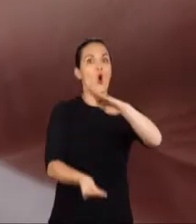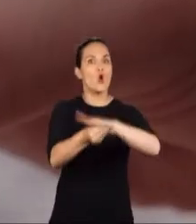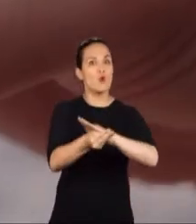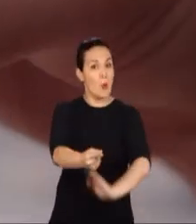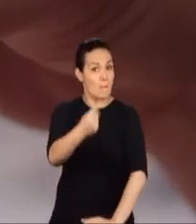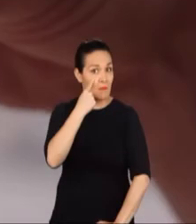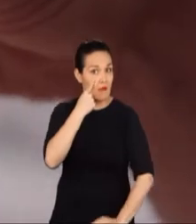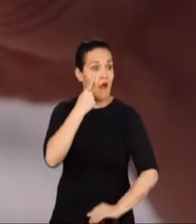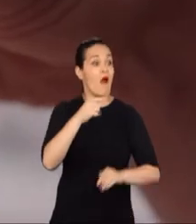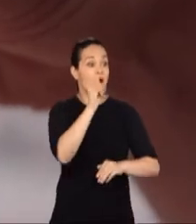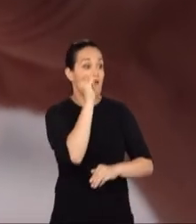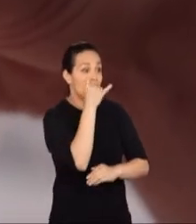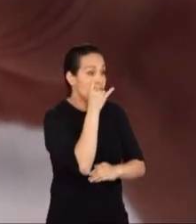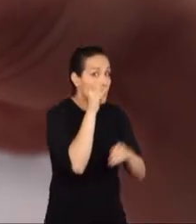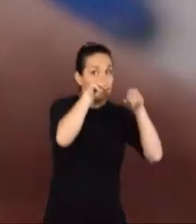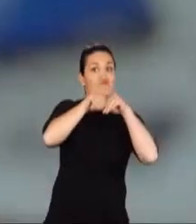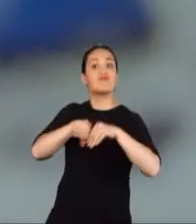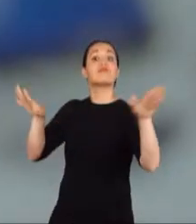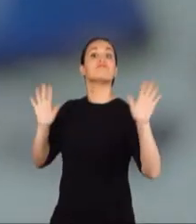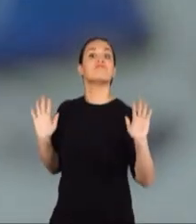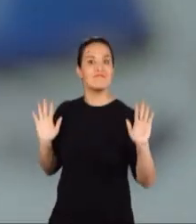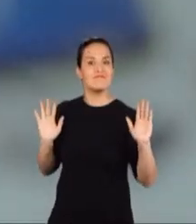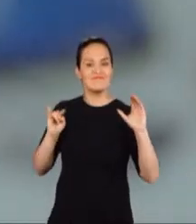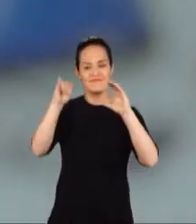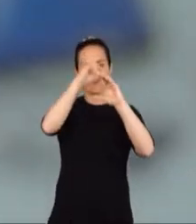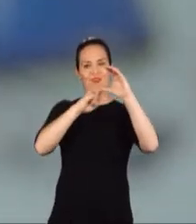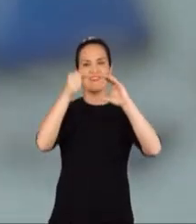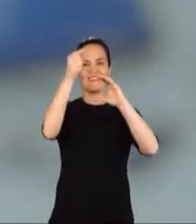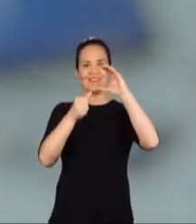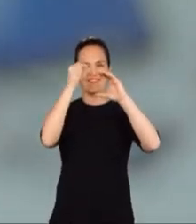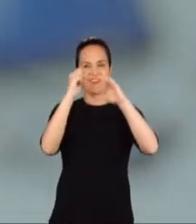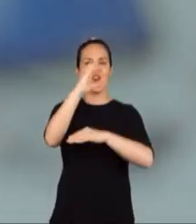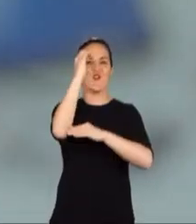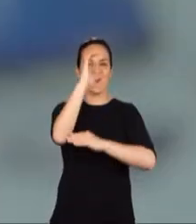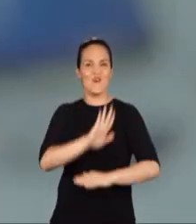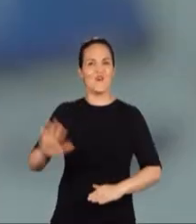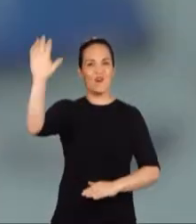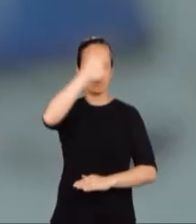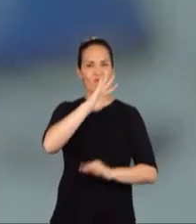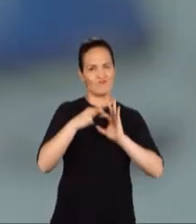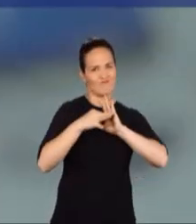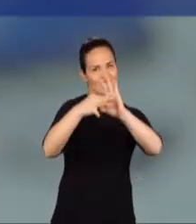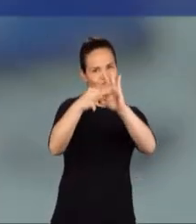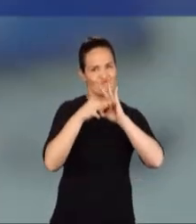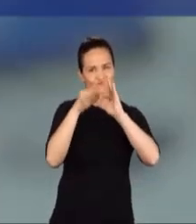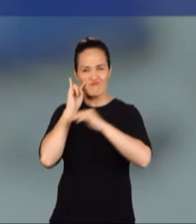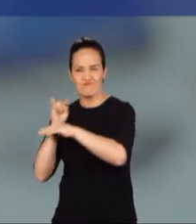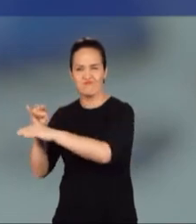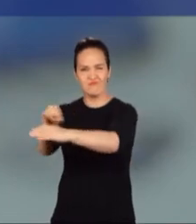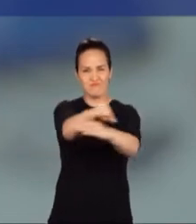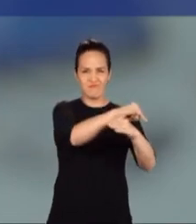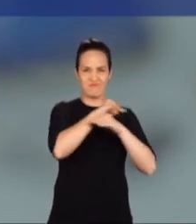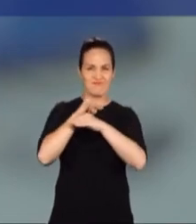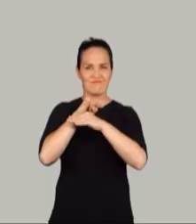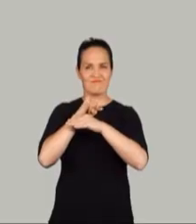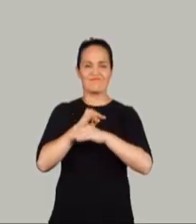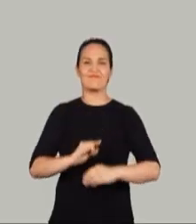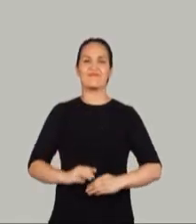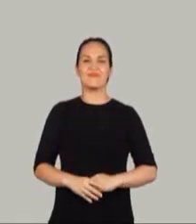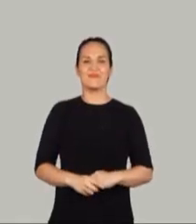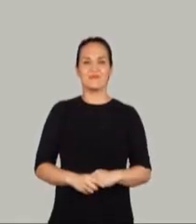¡Ey, corruptos! Pilas que van para redes. Contraloría General de la República. Contigo, todo bajo